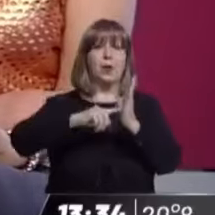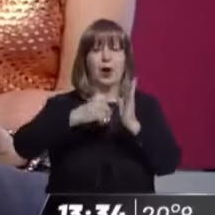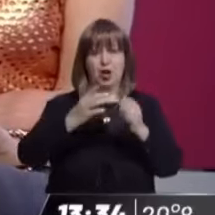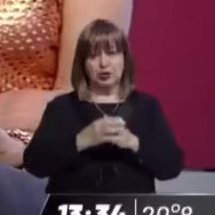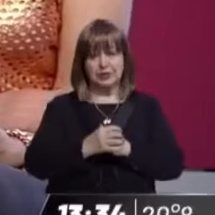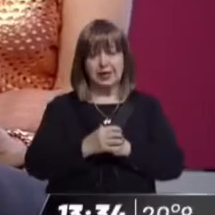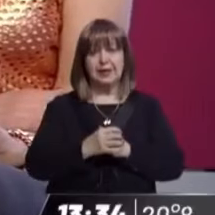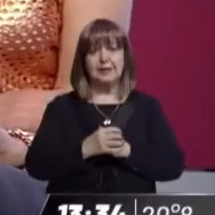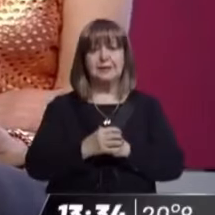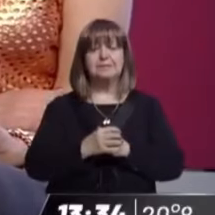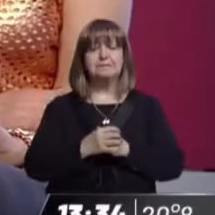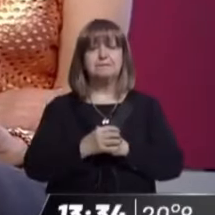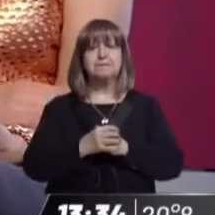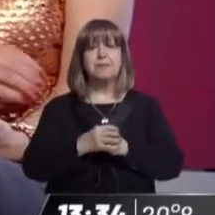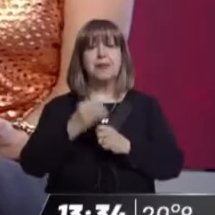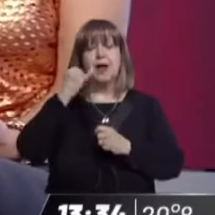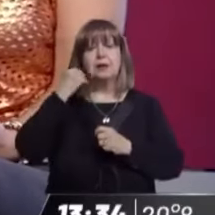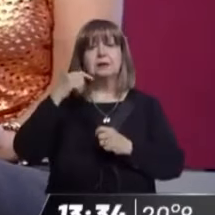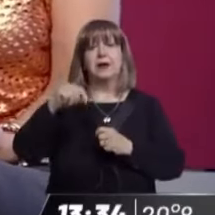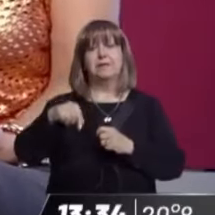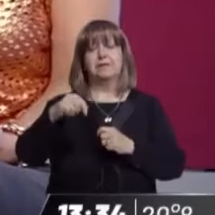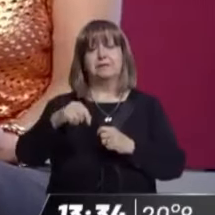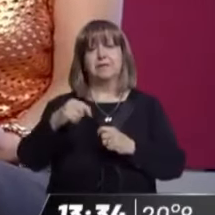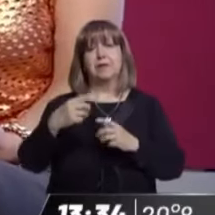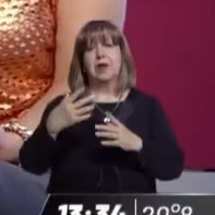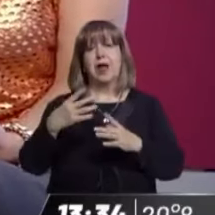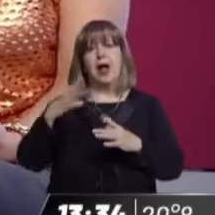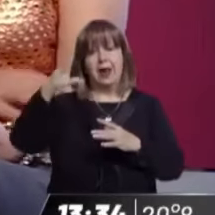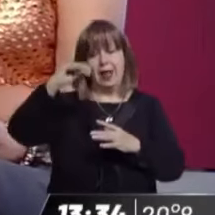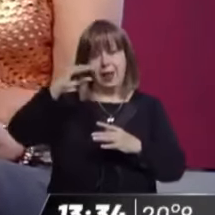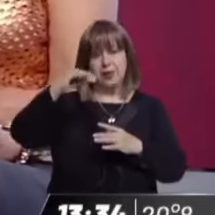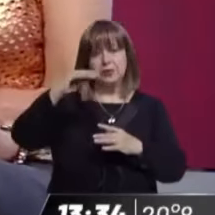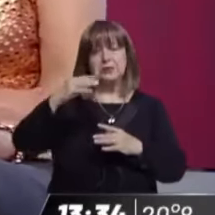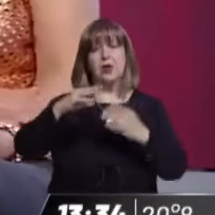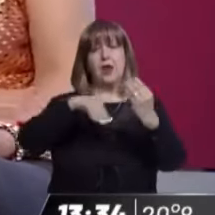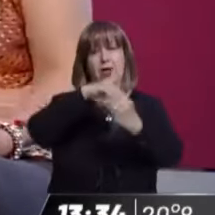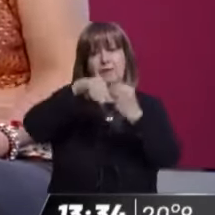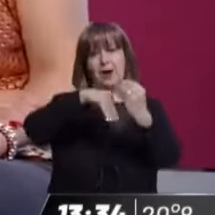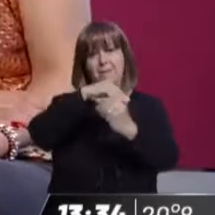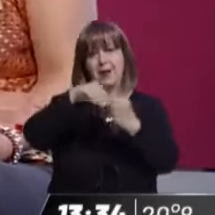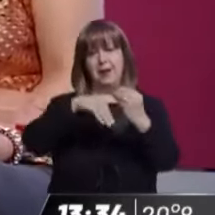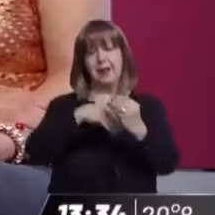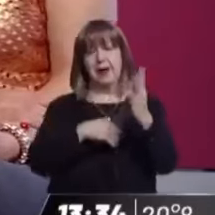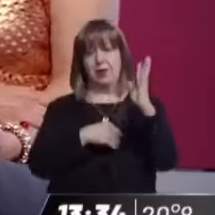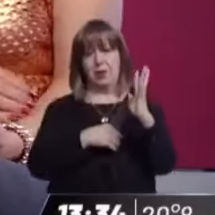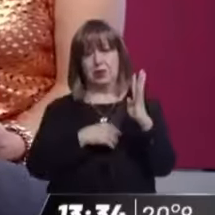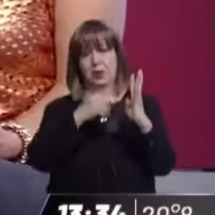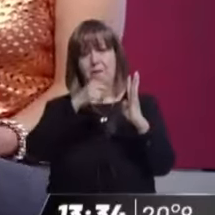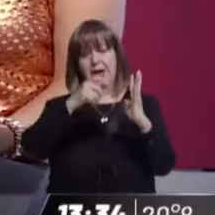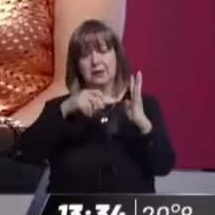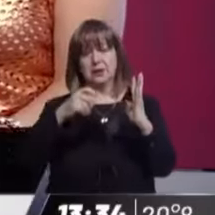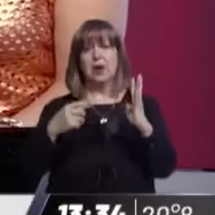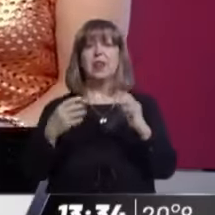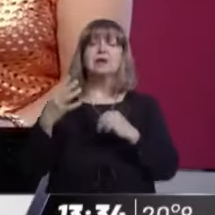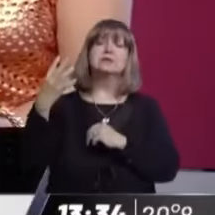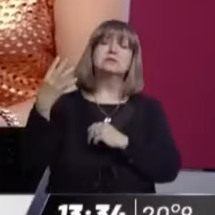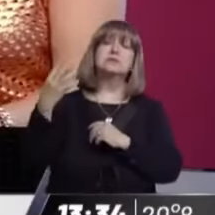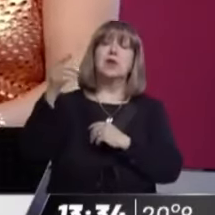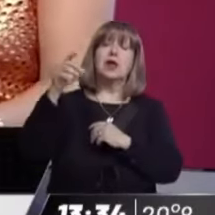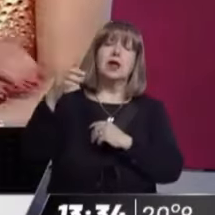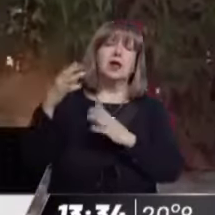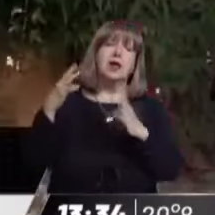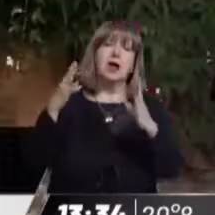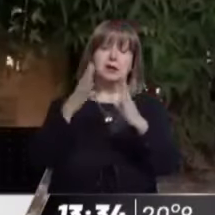bueno cuatro integrantes de una familia vivieron un ataque terrorífico en horas de la noche en momentos de violencia y de terror al ser objeto